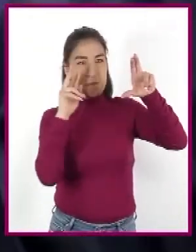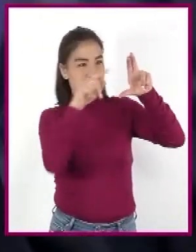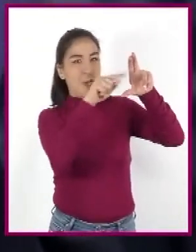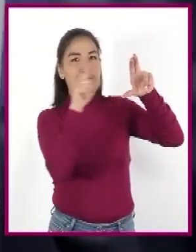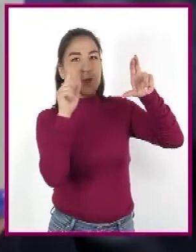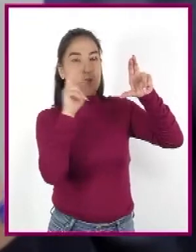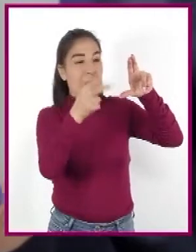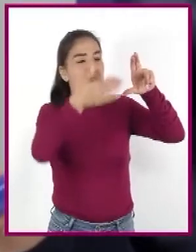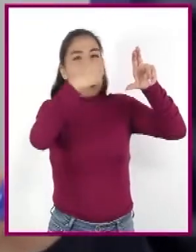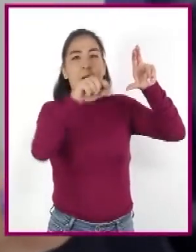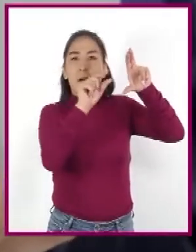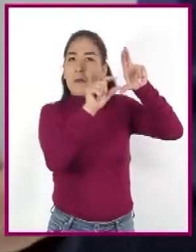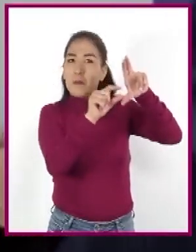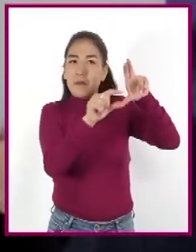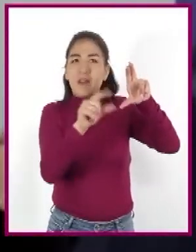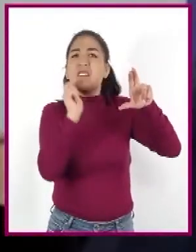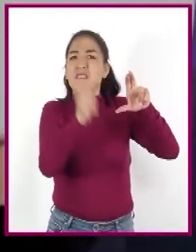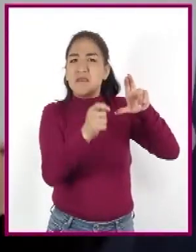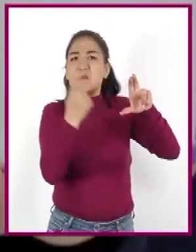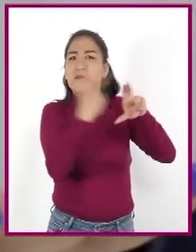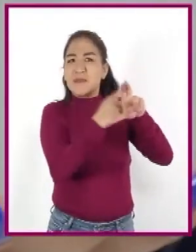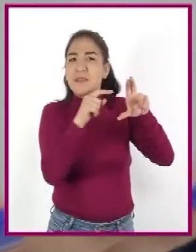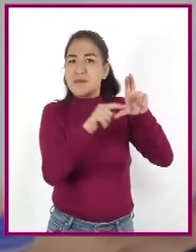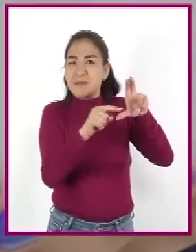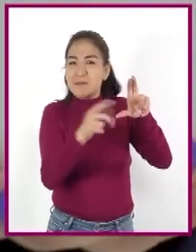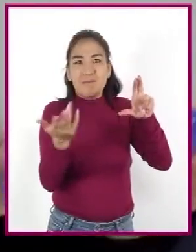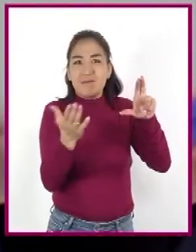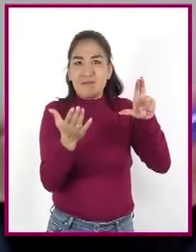parte del precipitado?